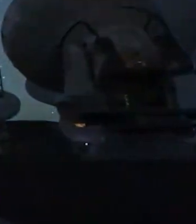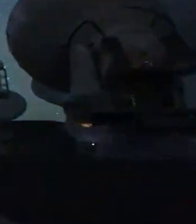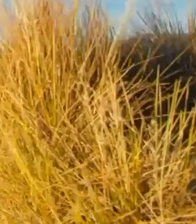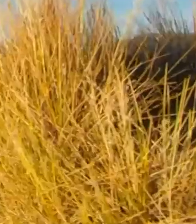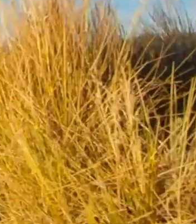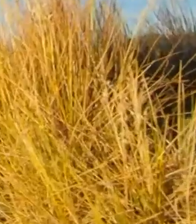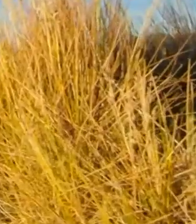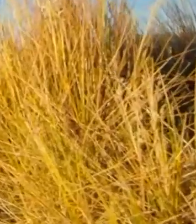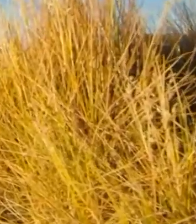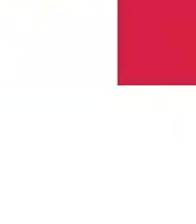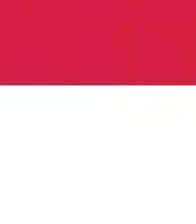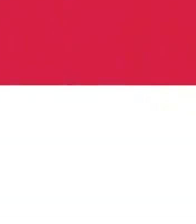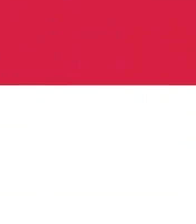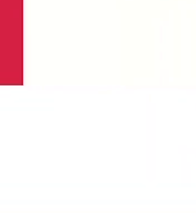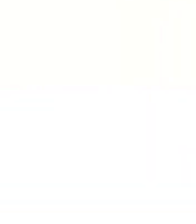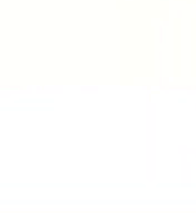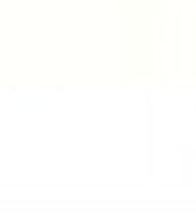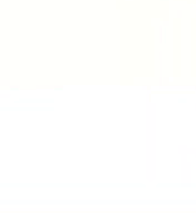i